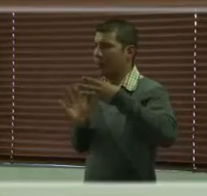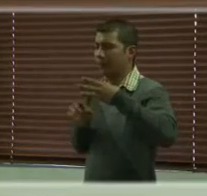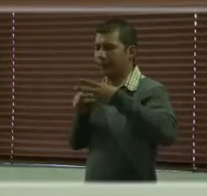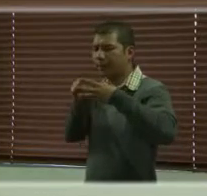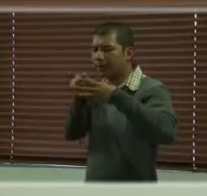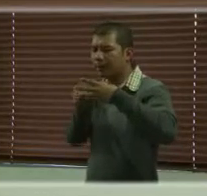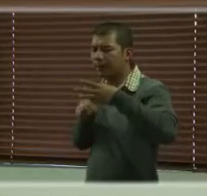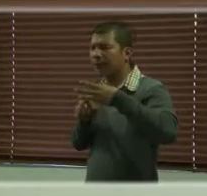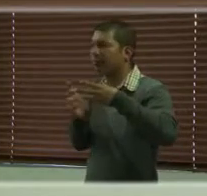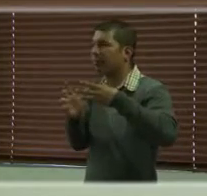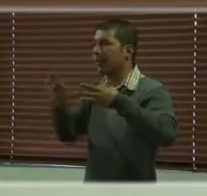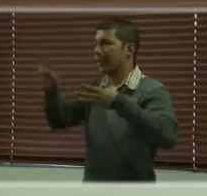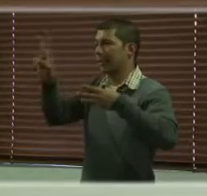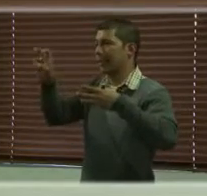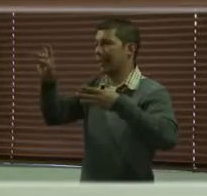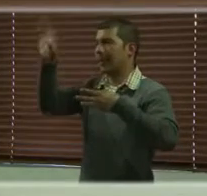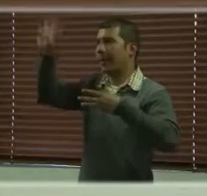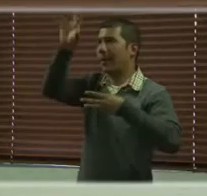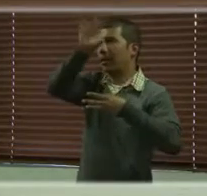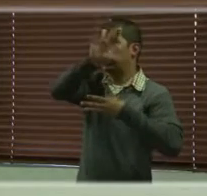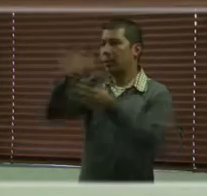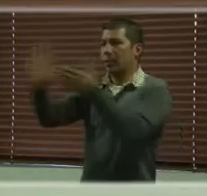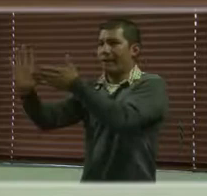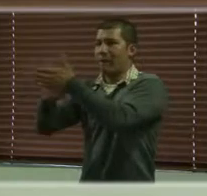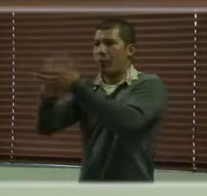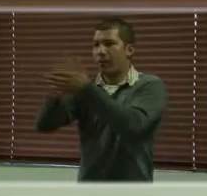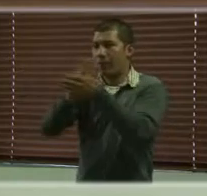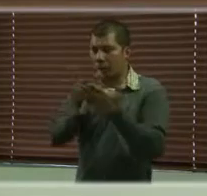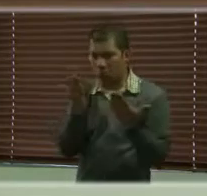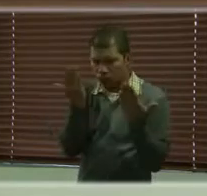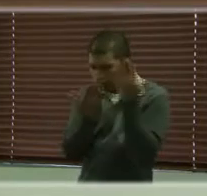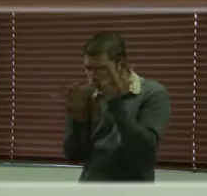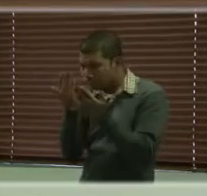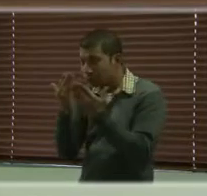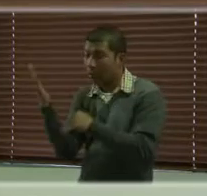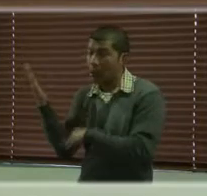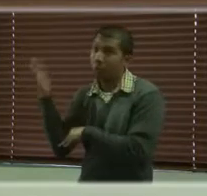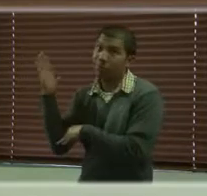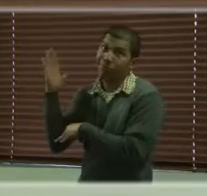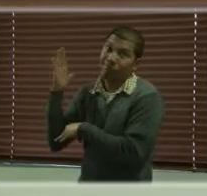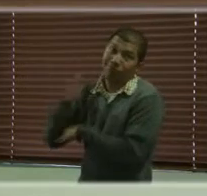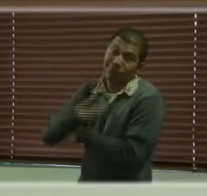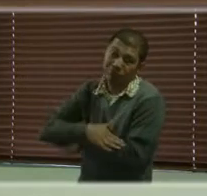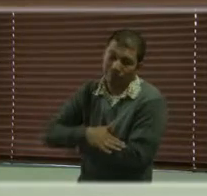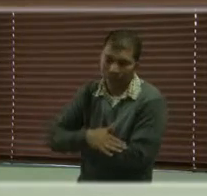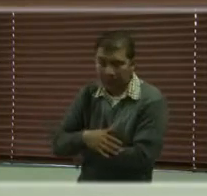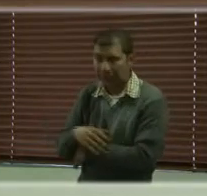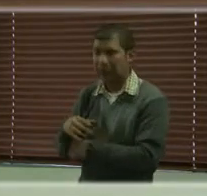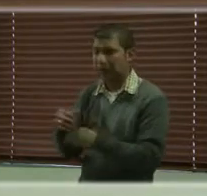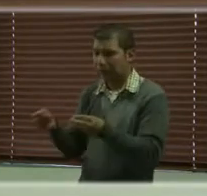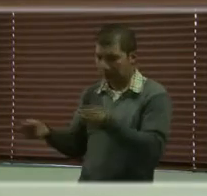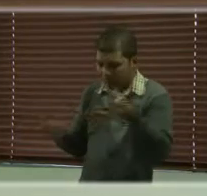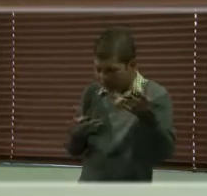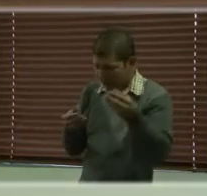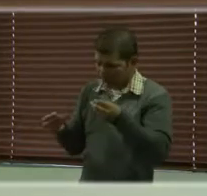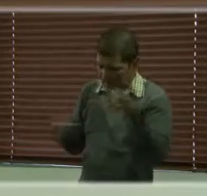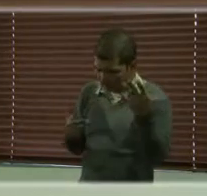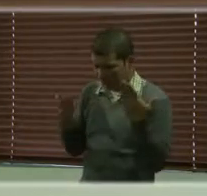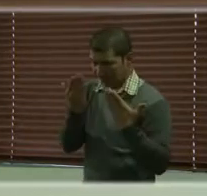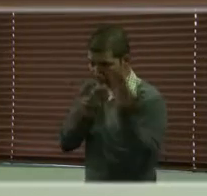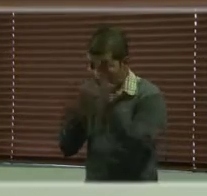de país y las jornadas pues son extenuantes porque es examen tras examen O sea examen